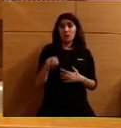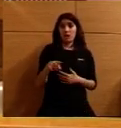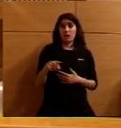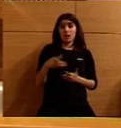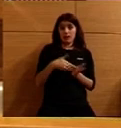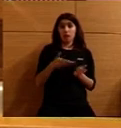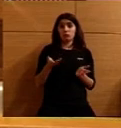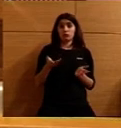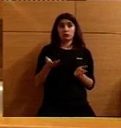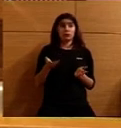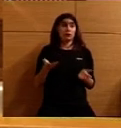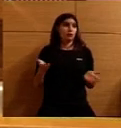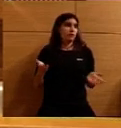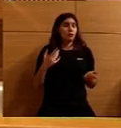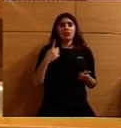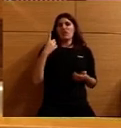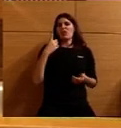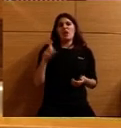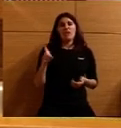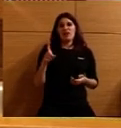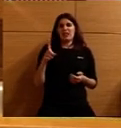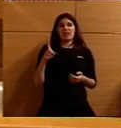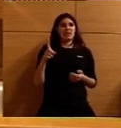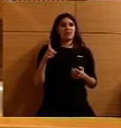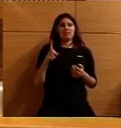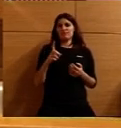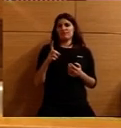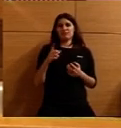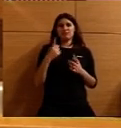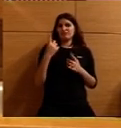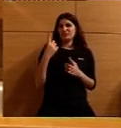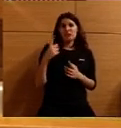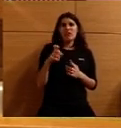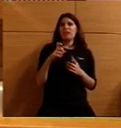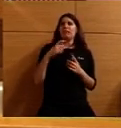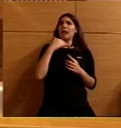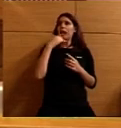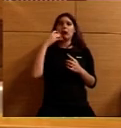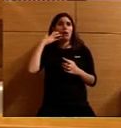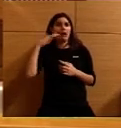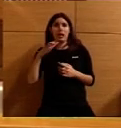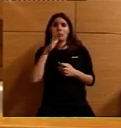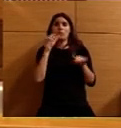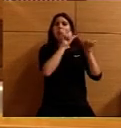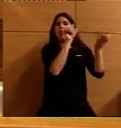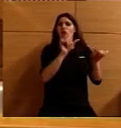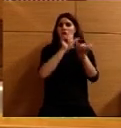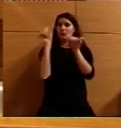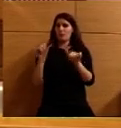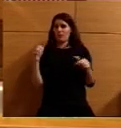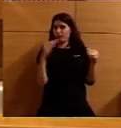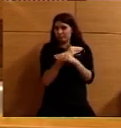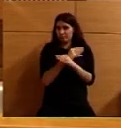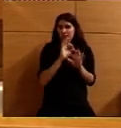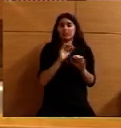llegamos a los 10.000. No hace falta ni la cuadratura del círculo ni tal. Es cuestión de voluntad y es cuestión de modelo. Ya se ve que su modelo es diferente, su modelo es